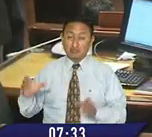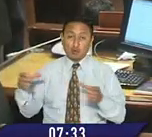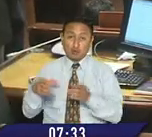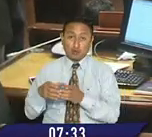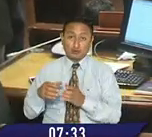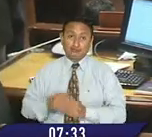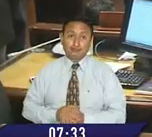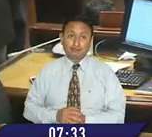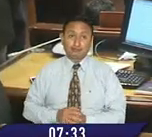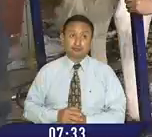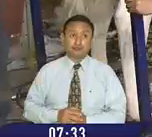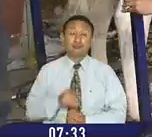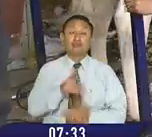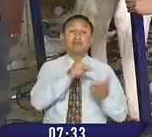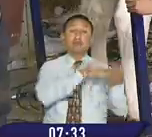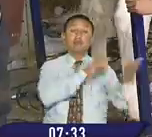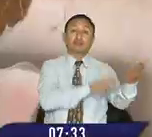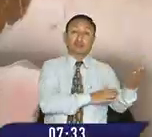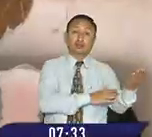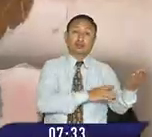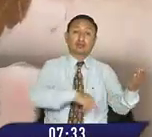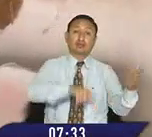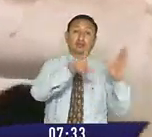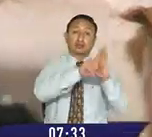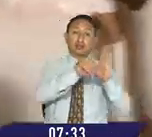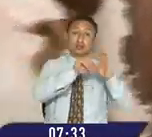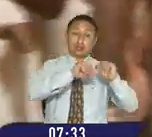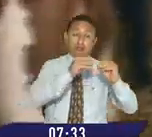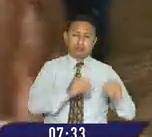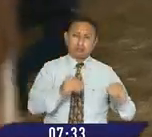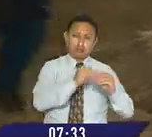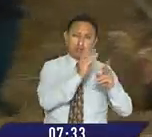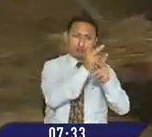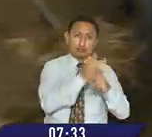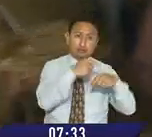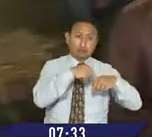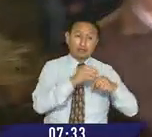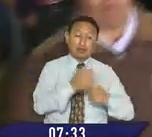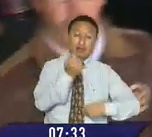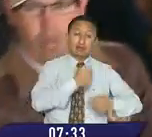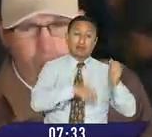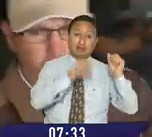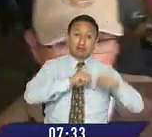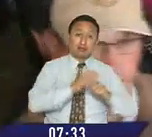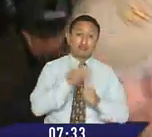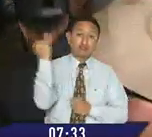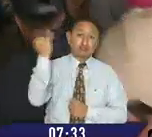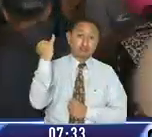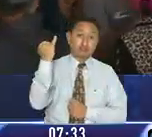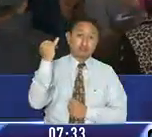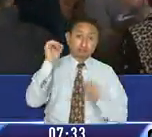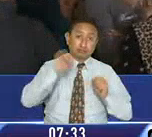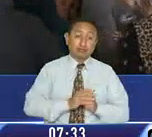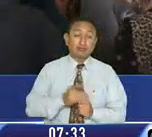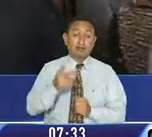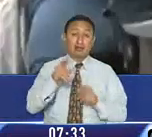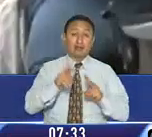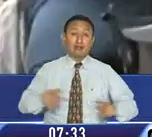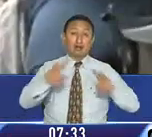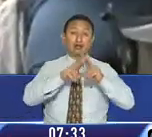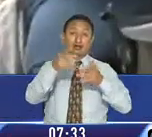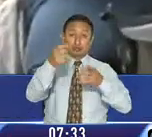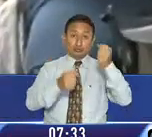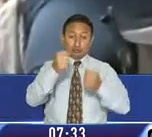Para el ponente del proyecto de ley orgánica para fomentar la producción, comercialización, industrialización, consumo y fijación del precio de la leche,